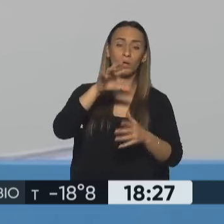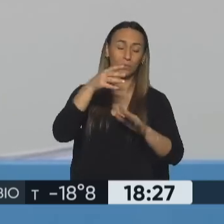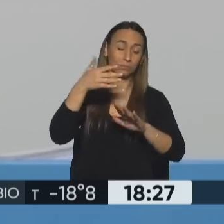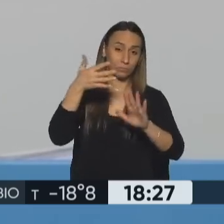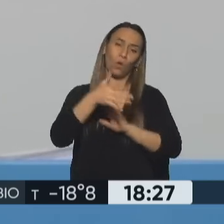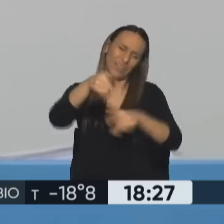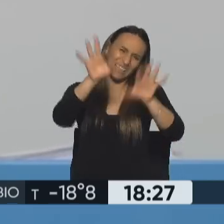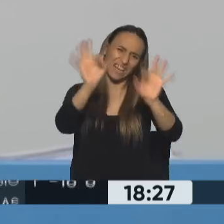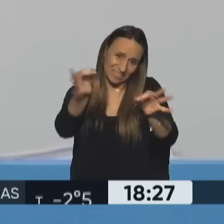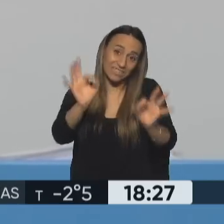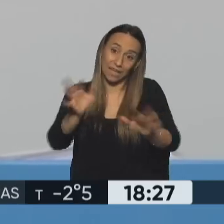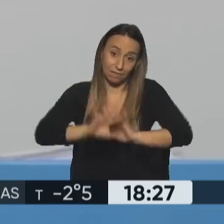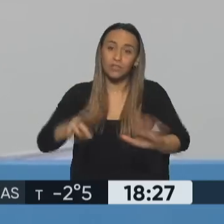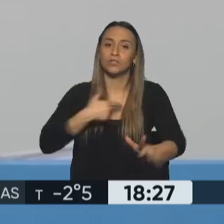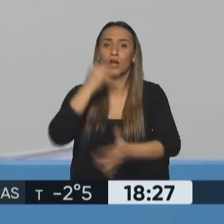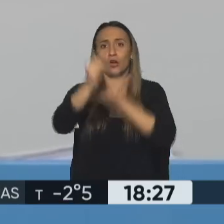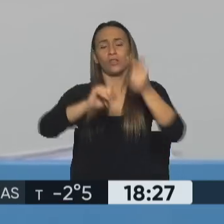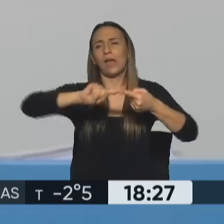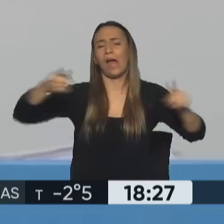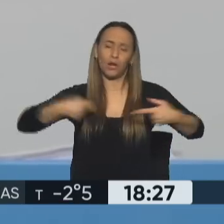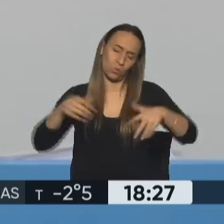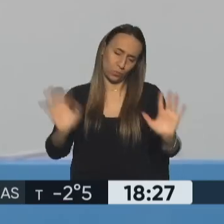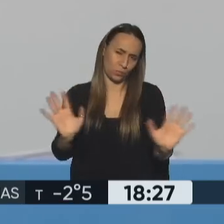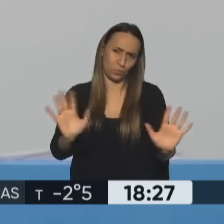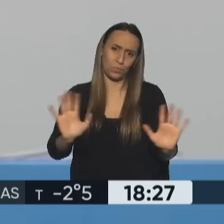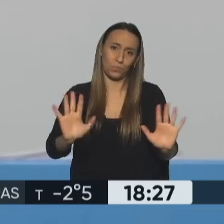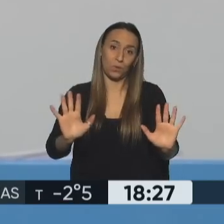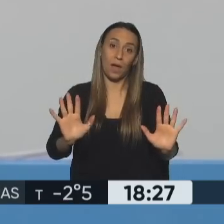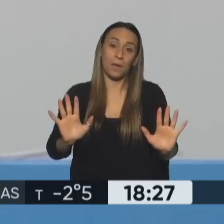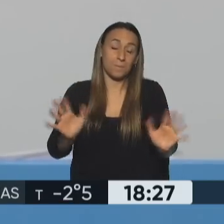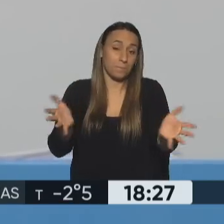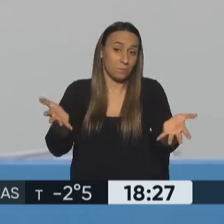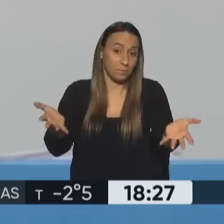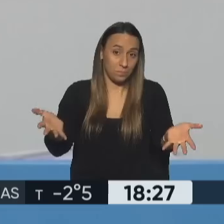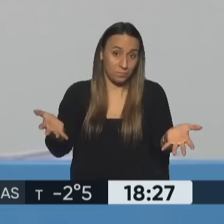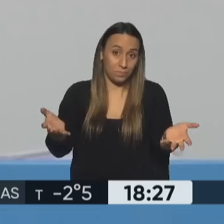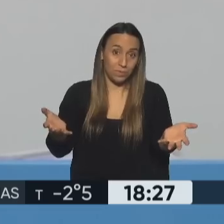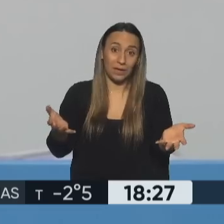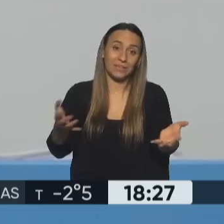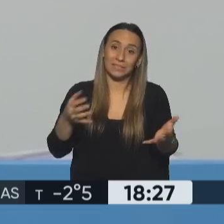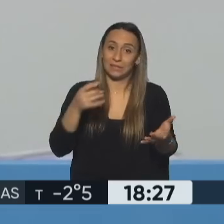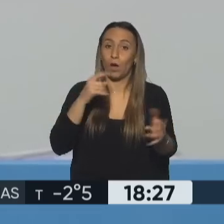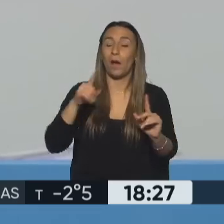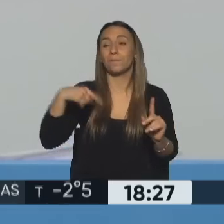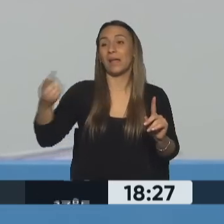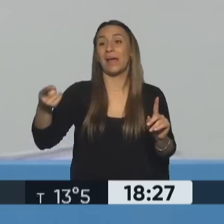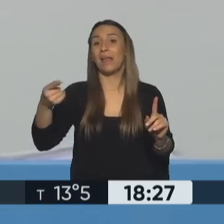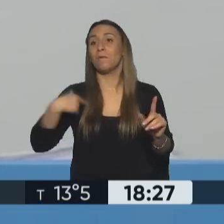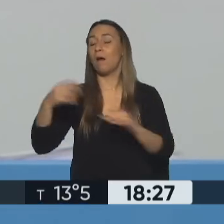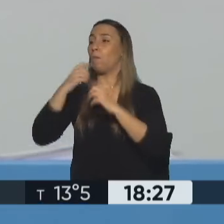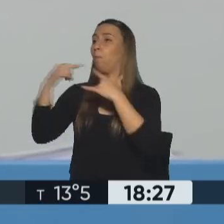ustedes ya saben lo que hizo en el éxodo jujeño. No lo voy a contar lo que hizo en el éxodo jujeño porque si no van a decir mañana que quiero hacer cosas